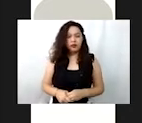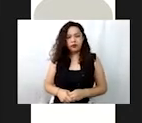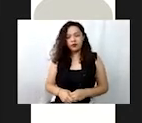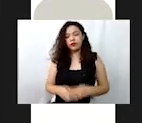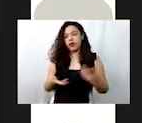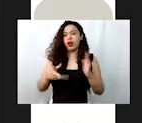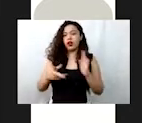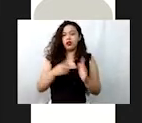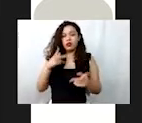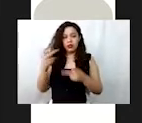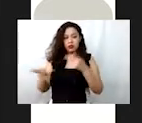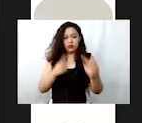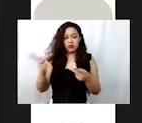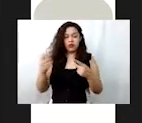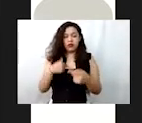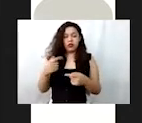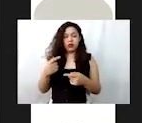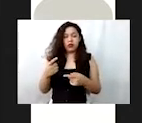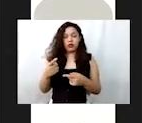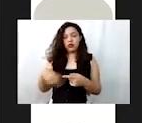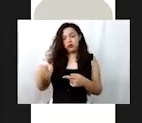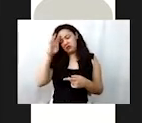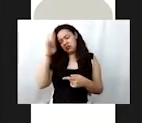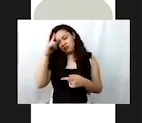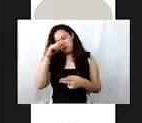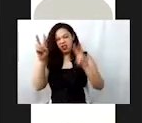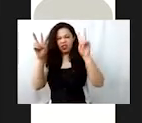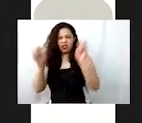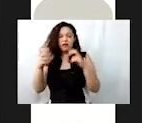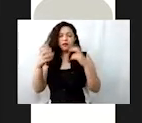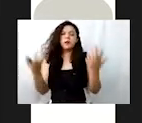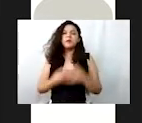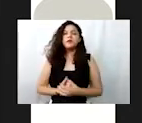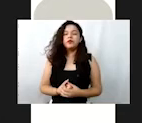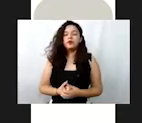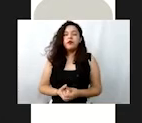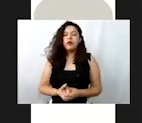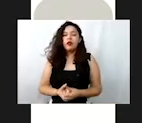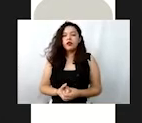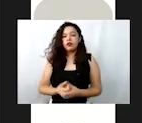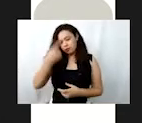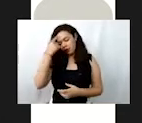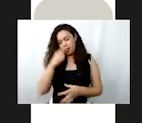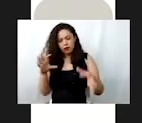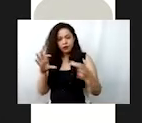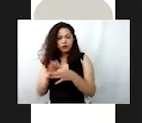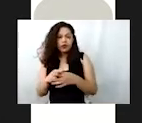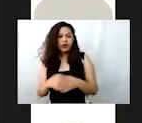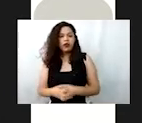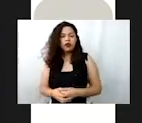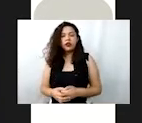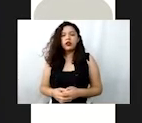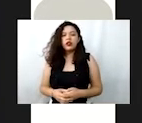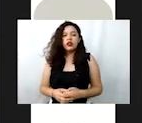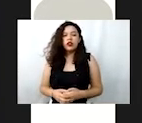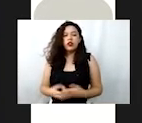estas preguntas las que toca plantearse en el tema de la alineación. Ahora está, pues bueno, la implementación,